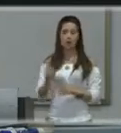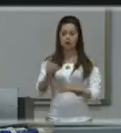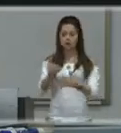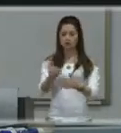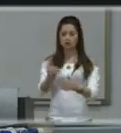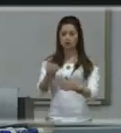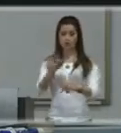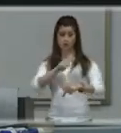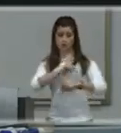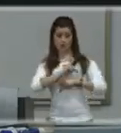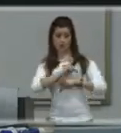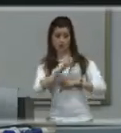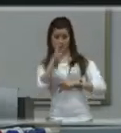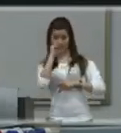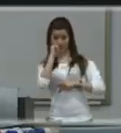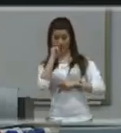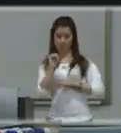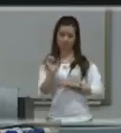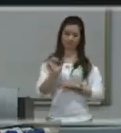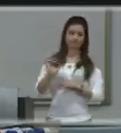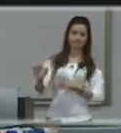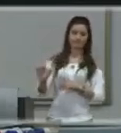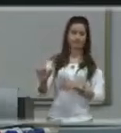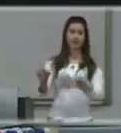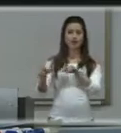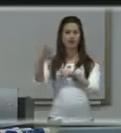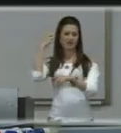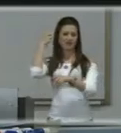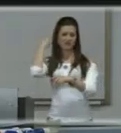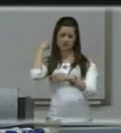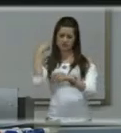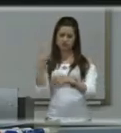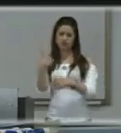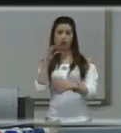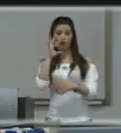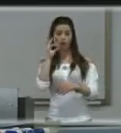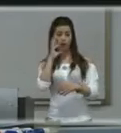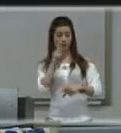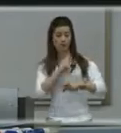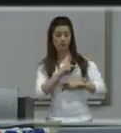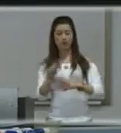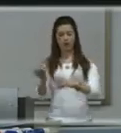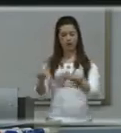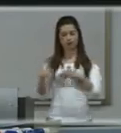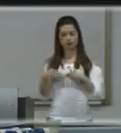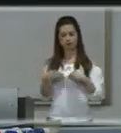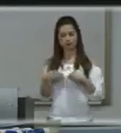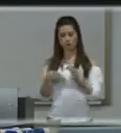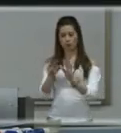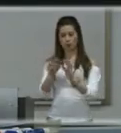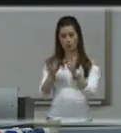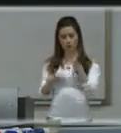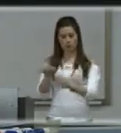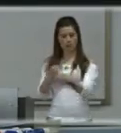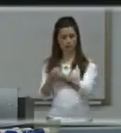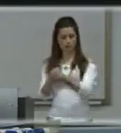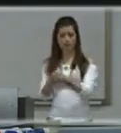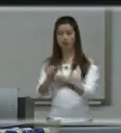los no propietarios, entonces solo eran capaces legalmente hombres con propiedad, los esclavos, ¿sí? Las personas